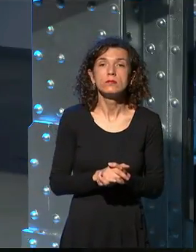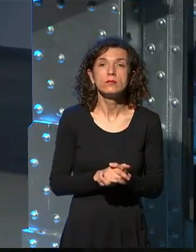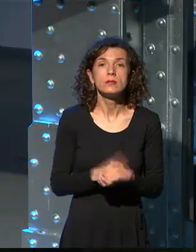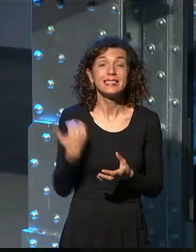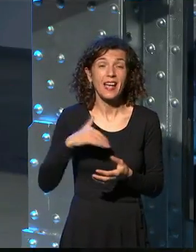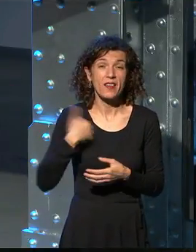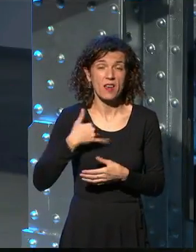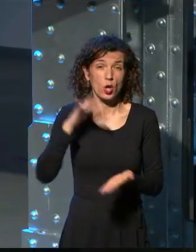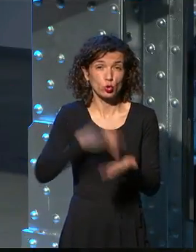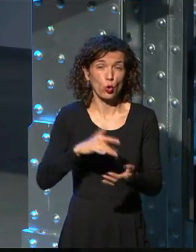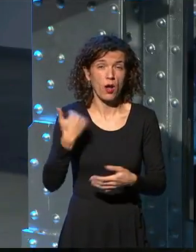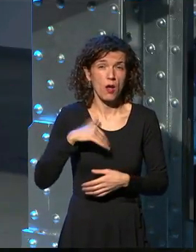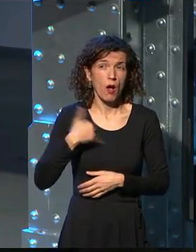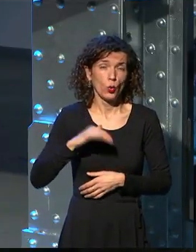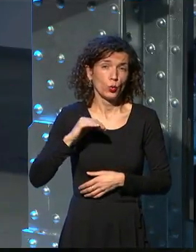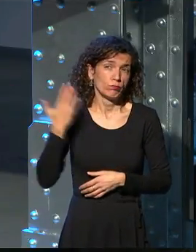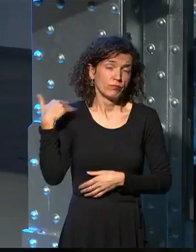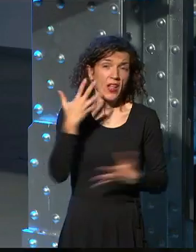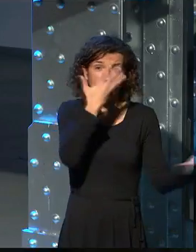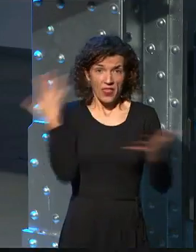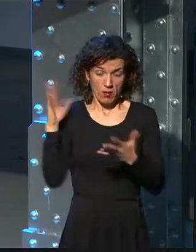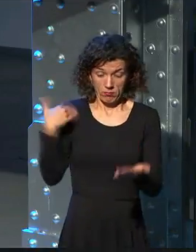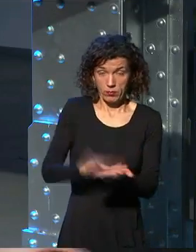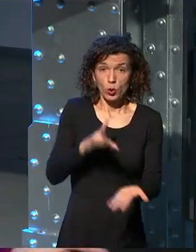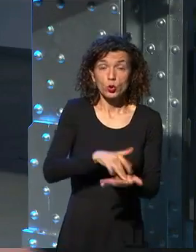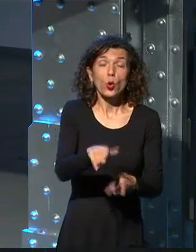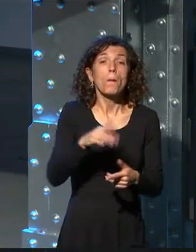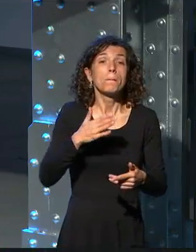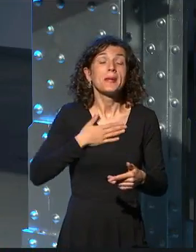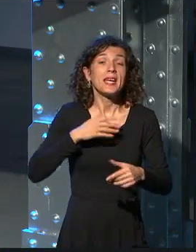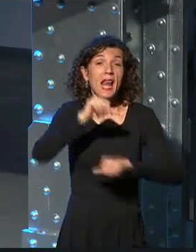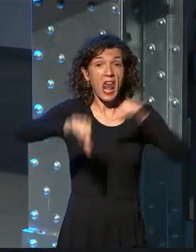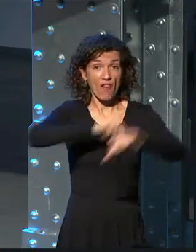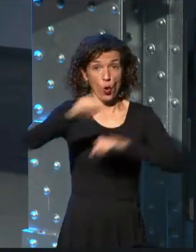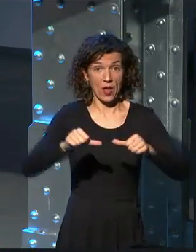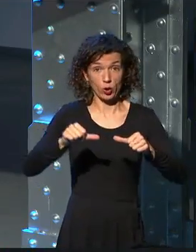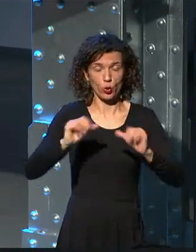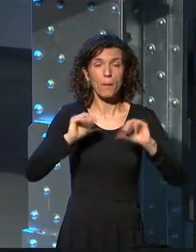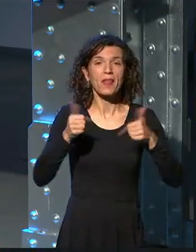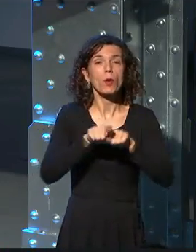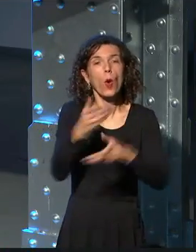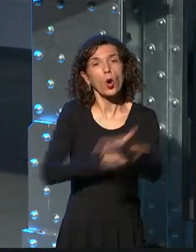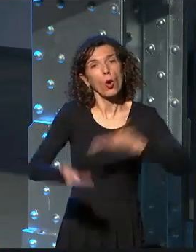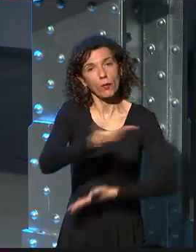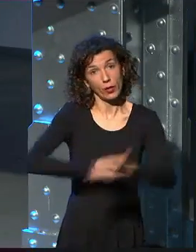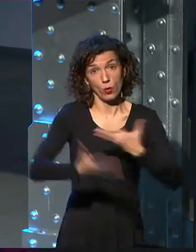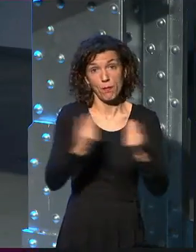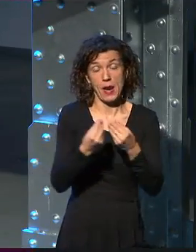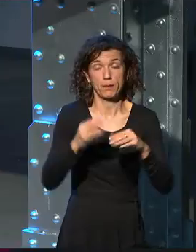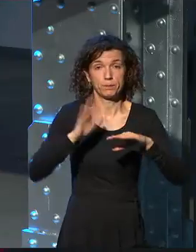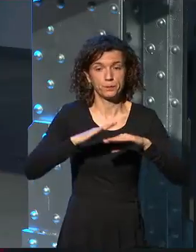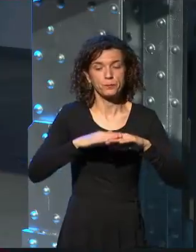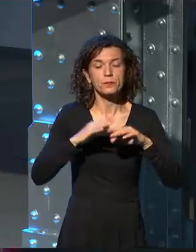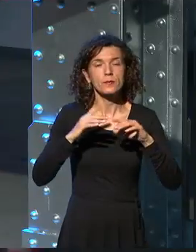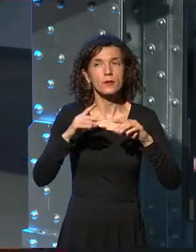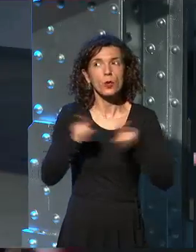ya desde hace unos 10 años en mi laboratorio he empezado una colaboración para